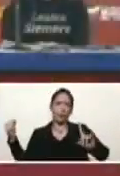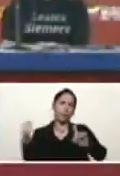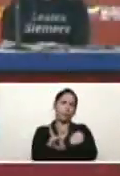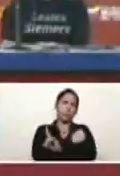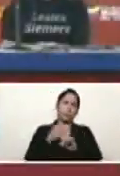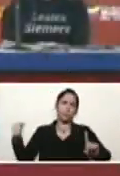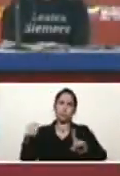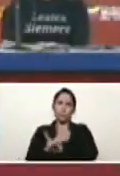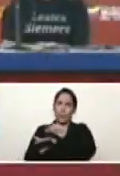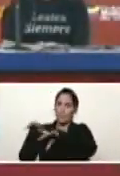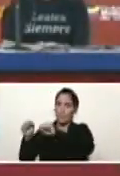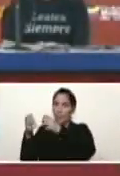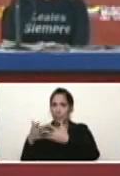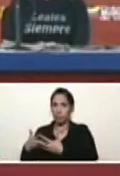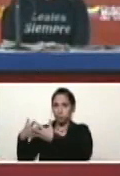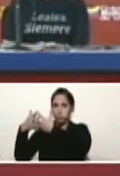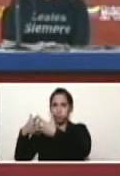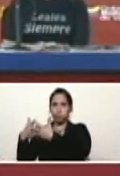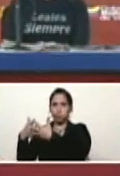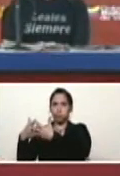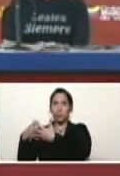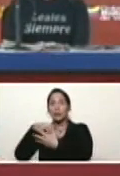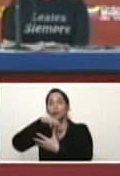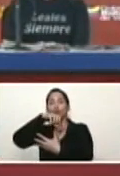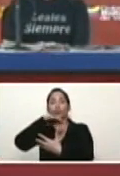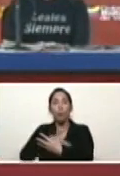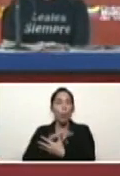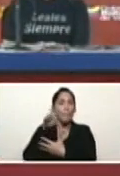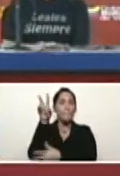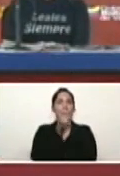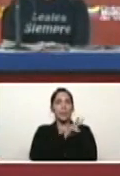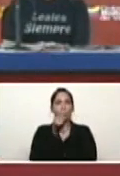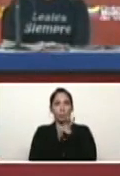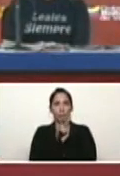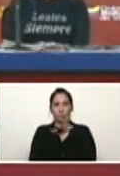imperialismo norteamericano en la historia de Venezuela.